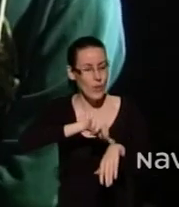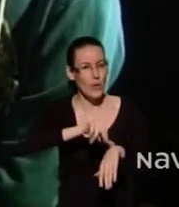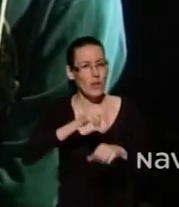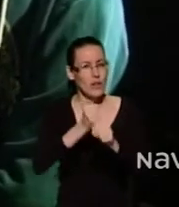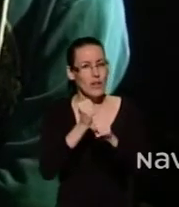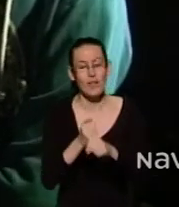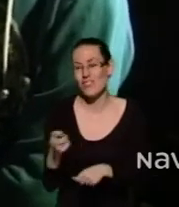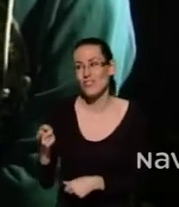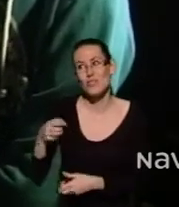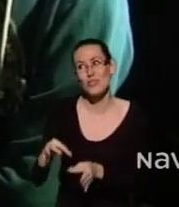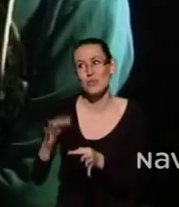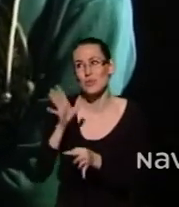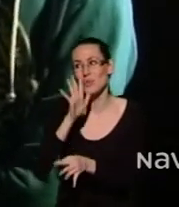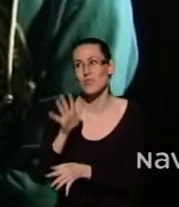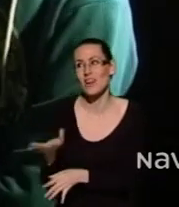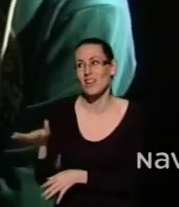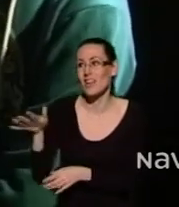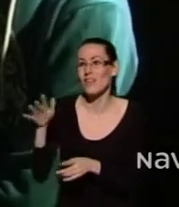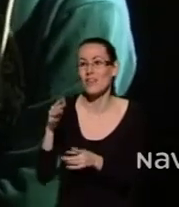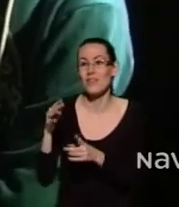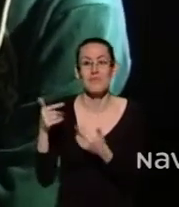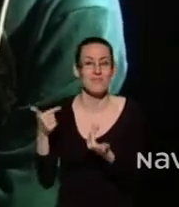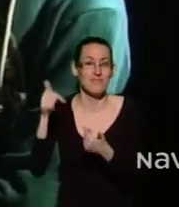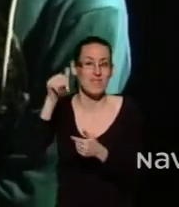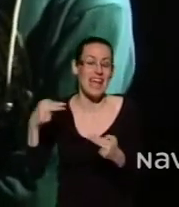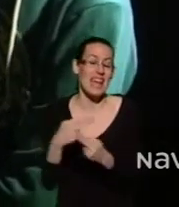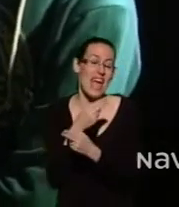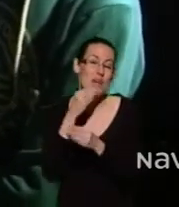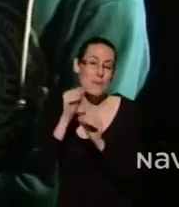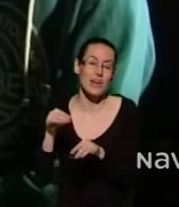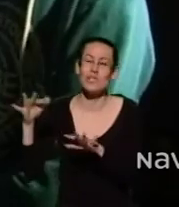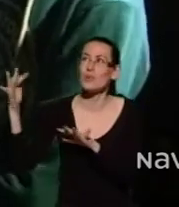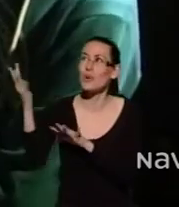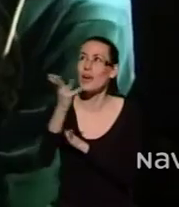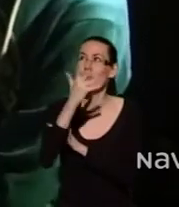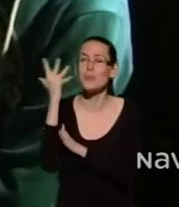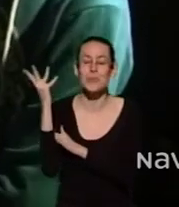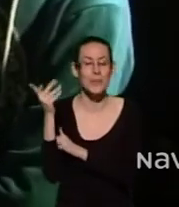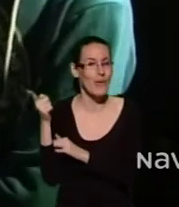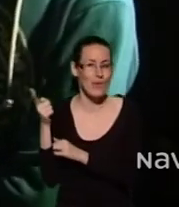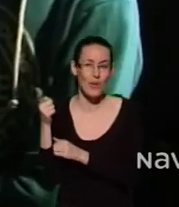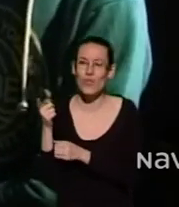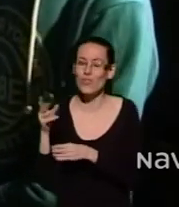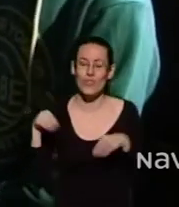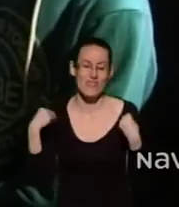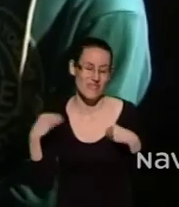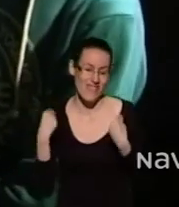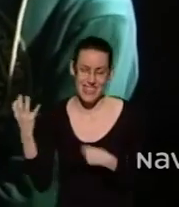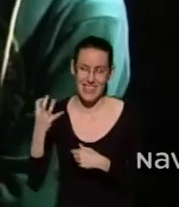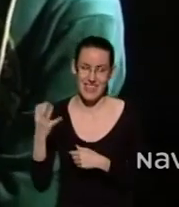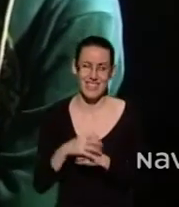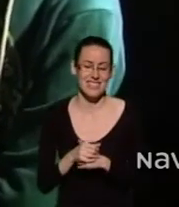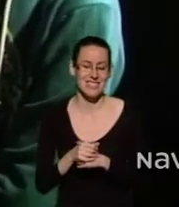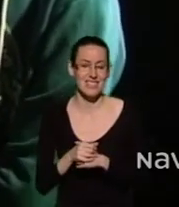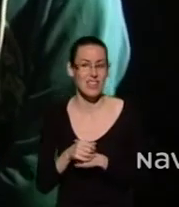que eres un privilegiado por estar rodeado de la historia de Aibar, ¿eh? Miquel, ¿sí? Que lo tienes que disfrutar